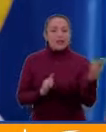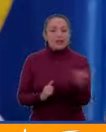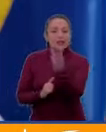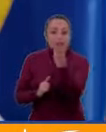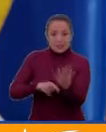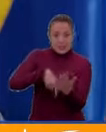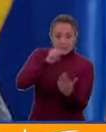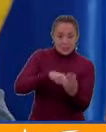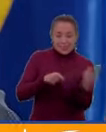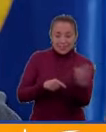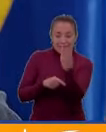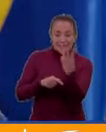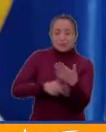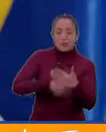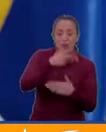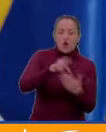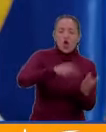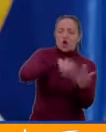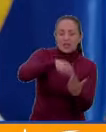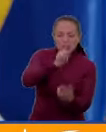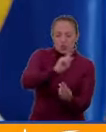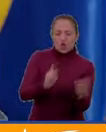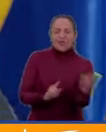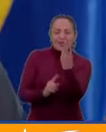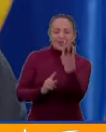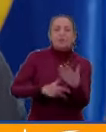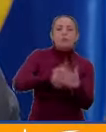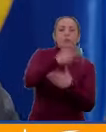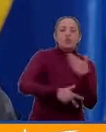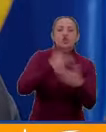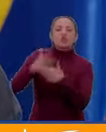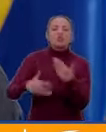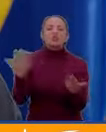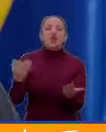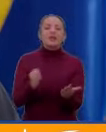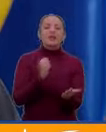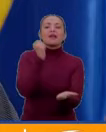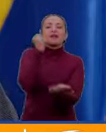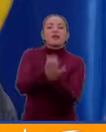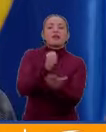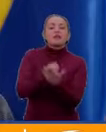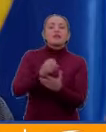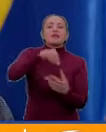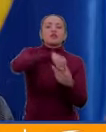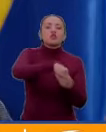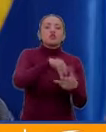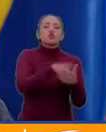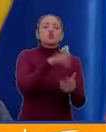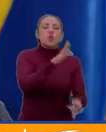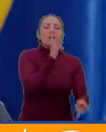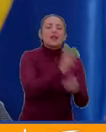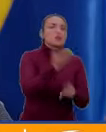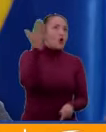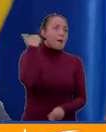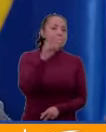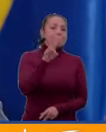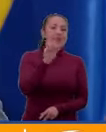contr esos tres proyectos Perdón están radicados en la unidad de riesgo desde el